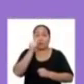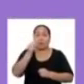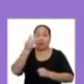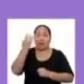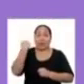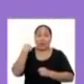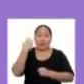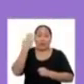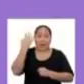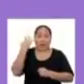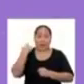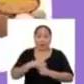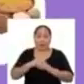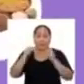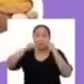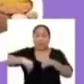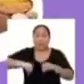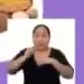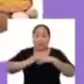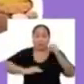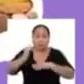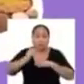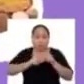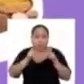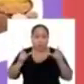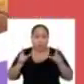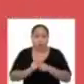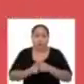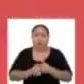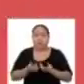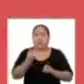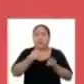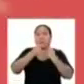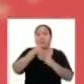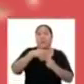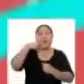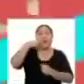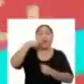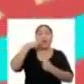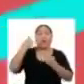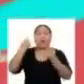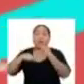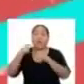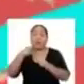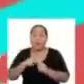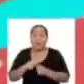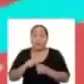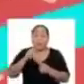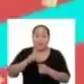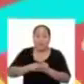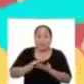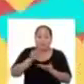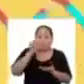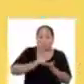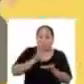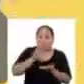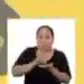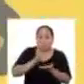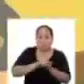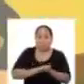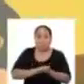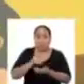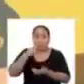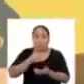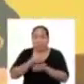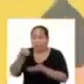construyeron haciendas que producían carne y granos para la exportación. Con este modelo se establecieron lazos comerciales con Inglaterra, que siempre les